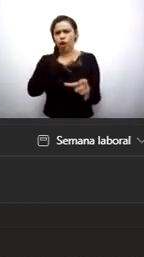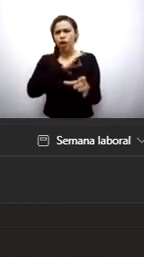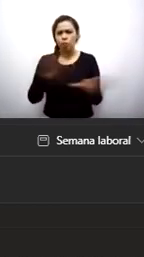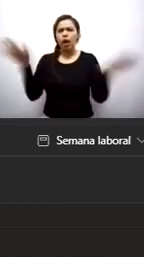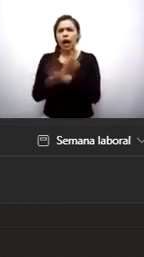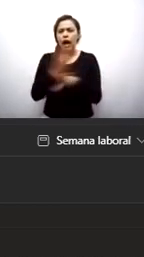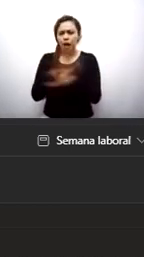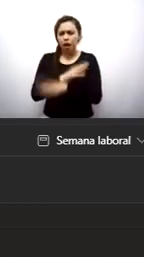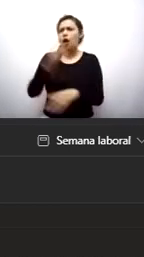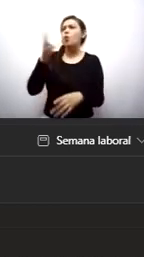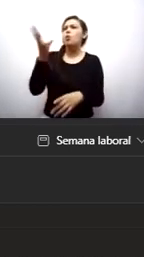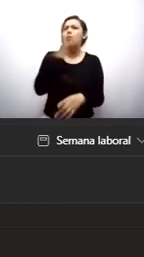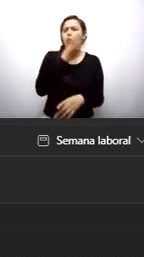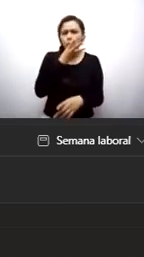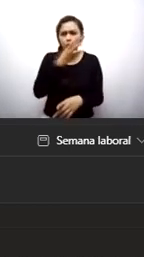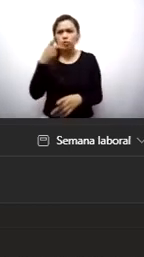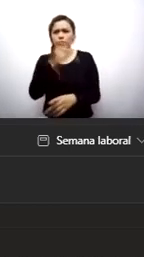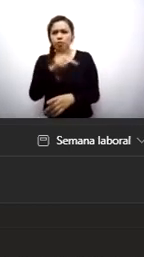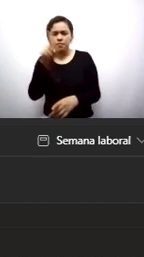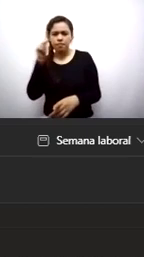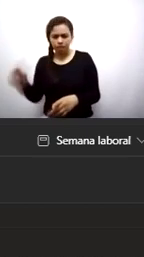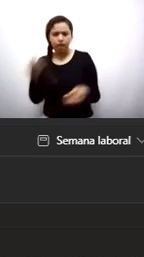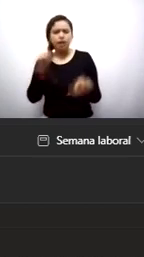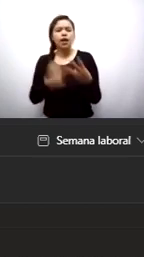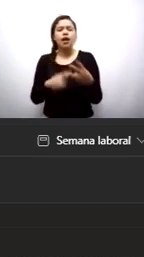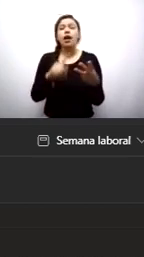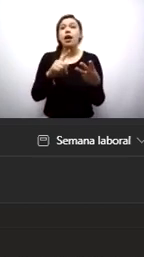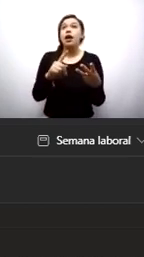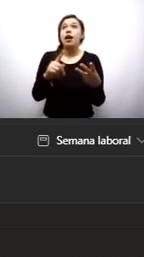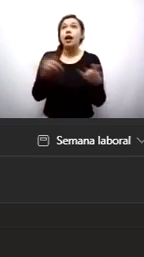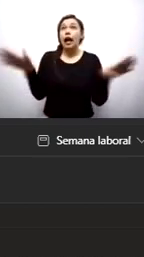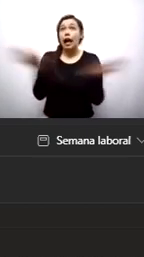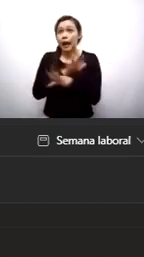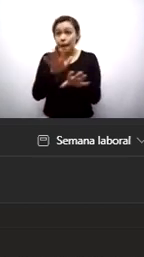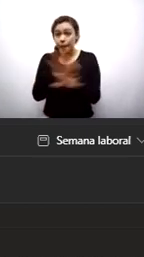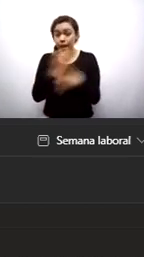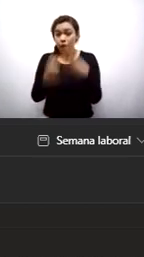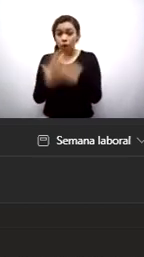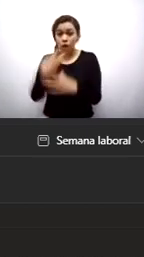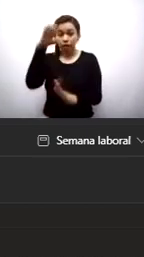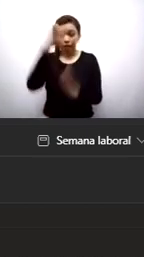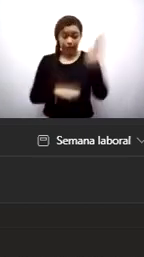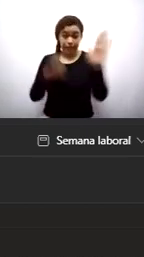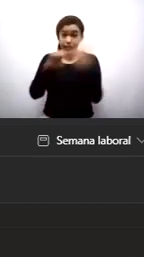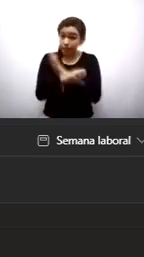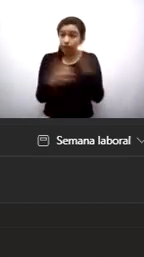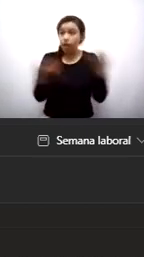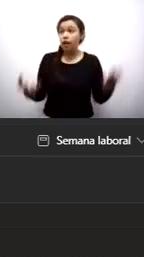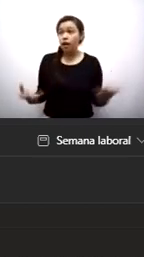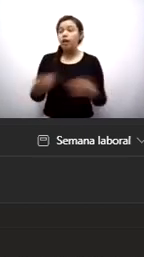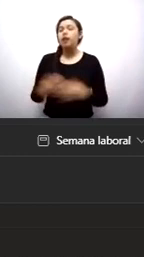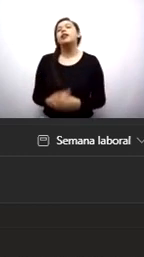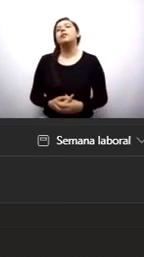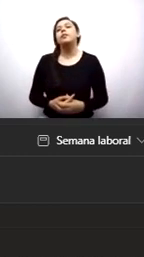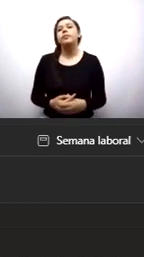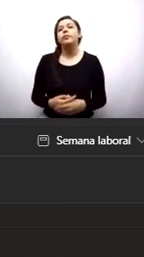Word, pueden actualizar su PowerPoint, pueden actualizar su Excel, ¿no? Y bueno, ahí es